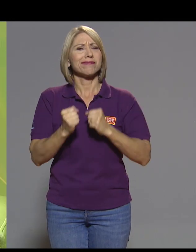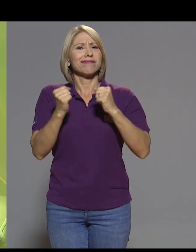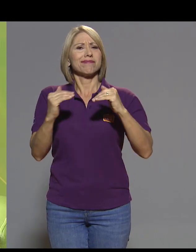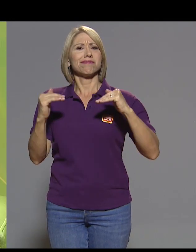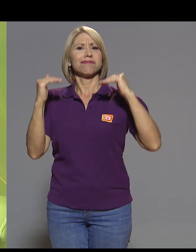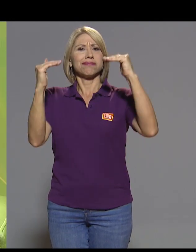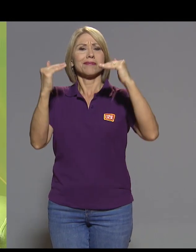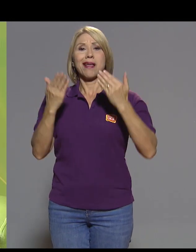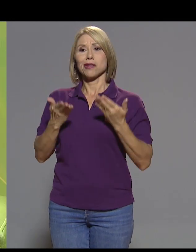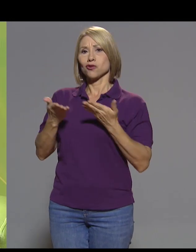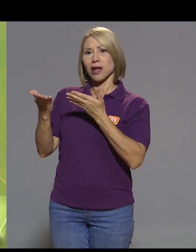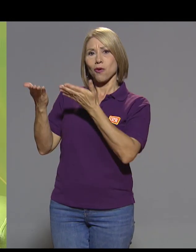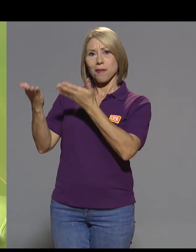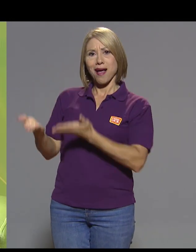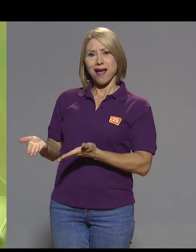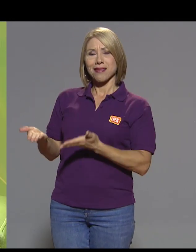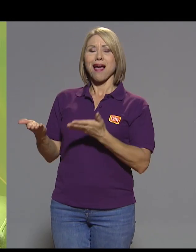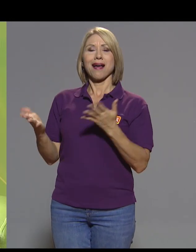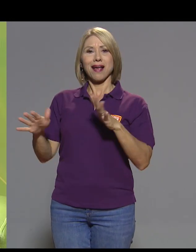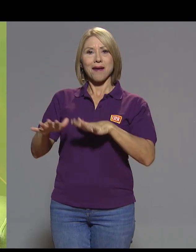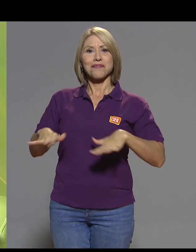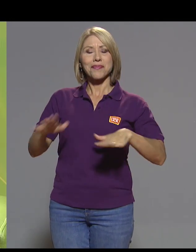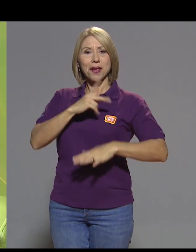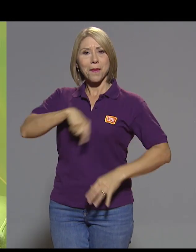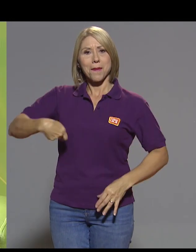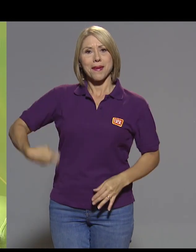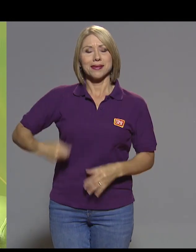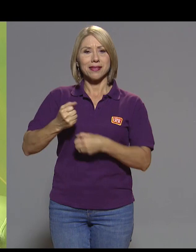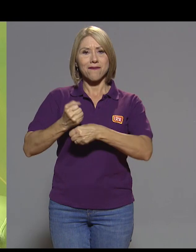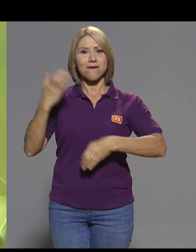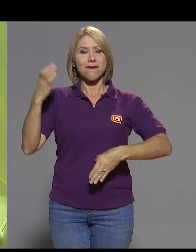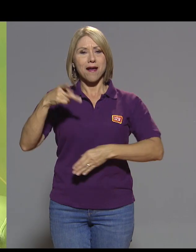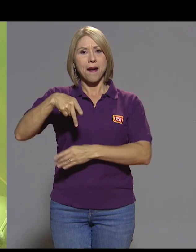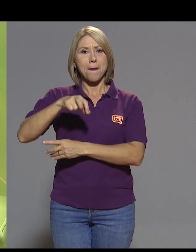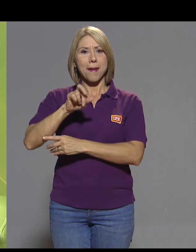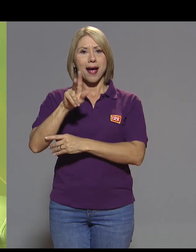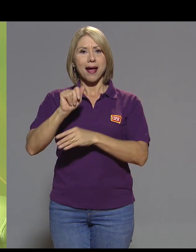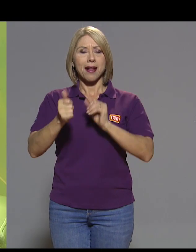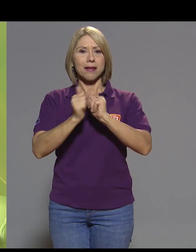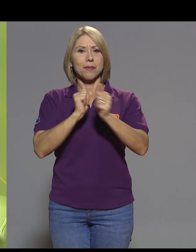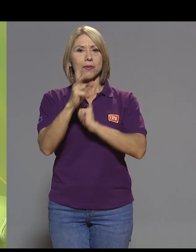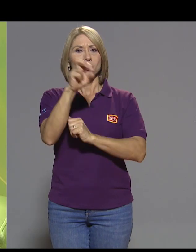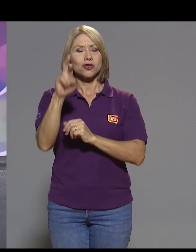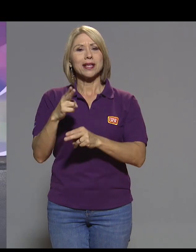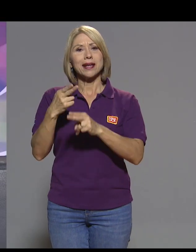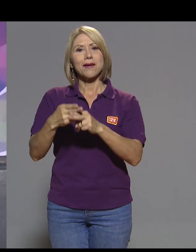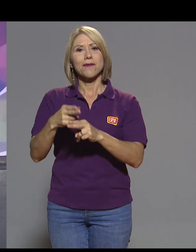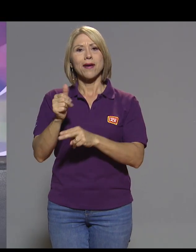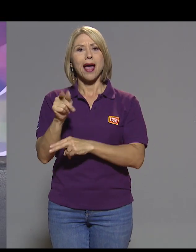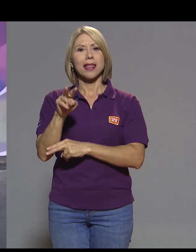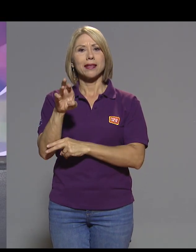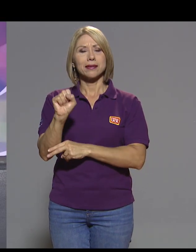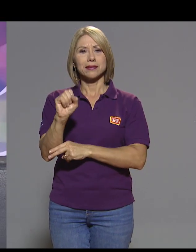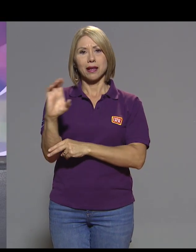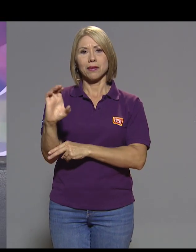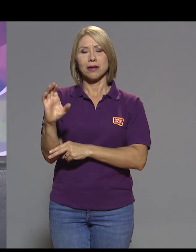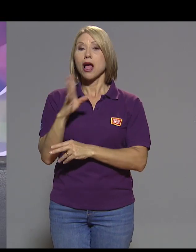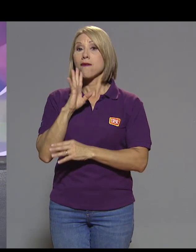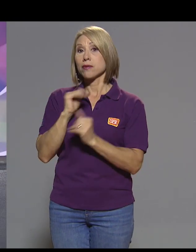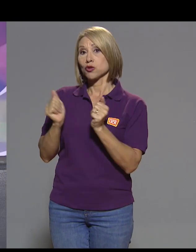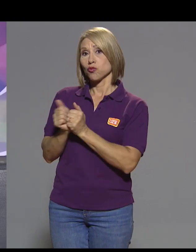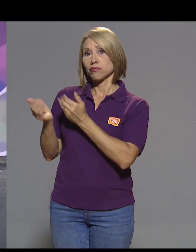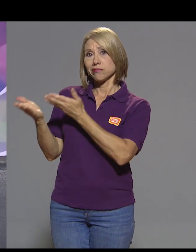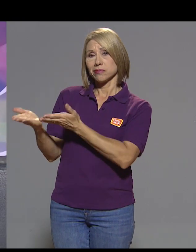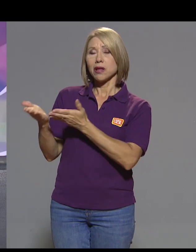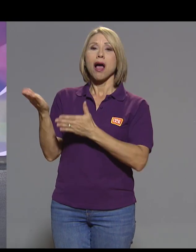rendimiento y nos acompaña hoy acá en el set el presidente de la federación de para deportes de costa rica- andrés carvajal y estaremos conversando